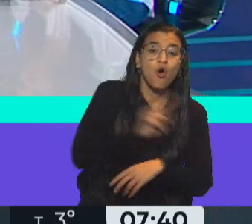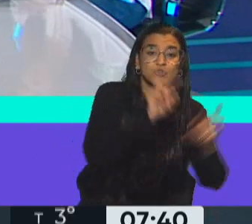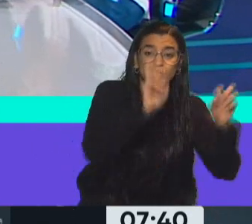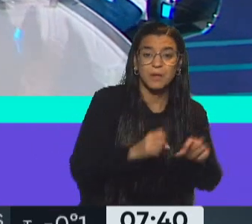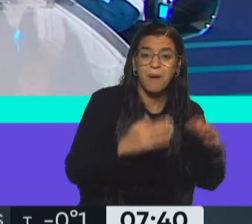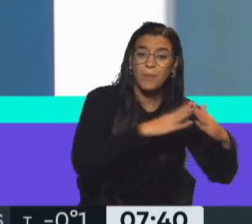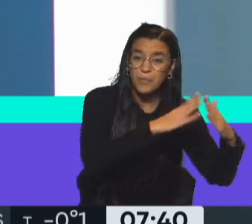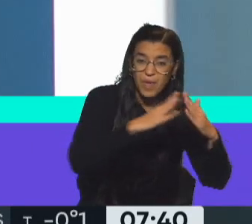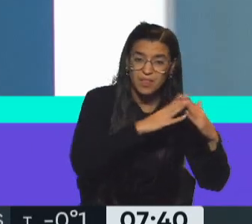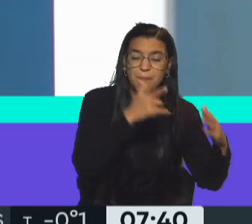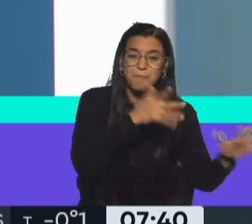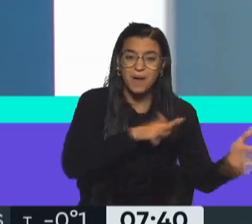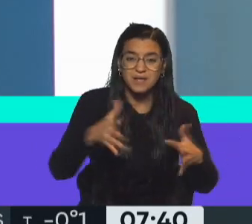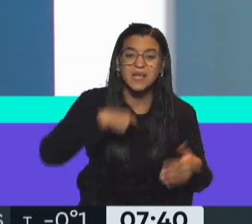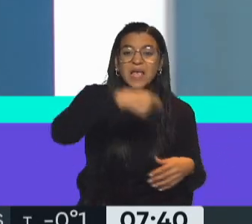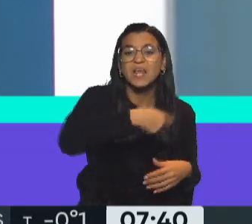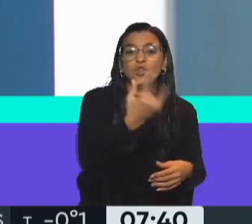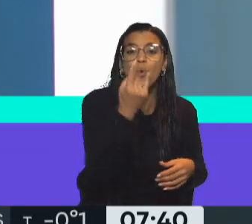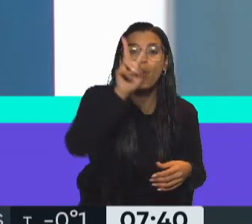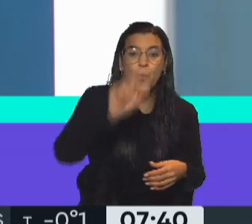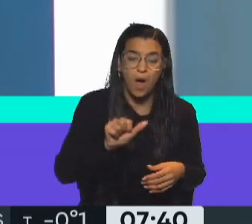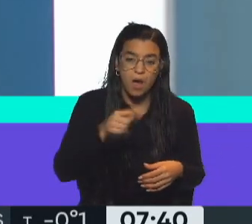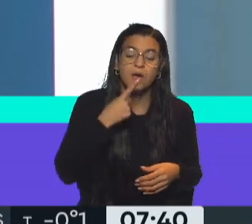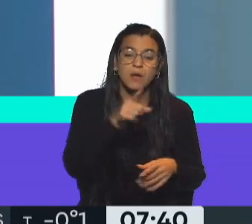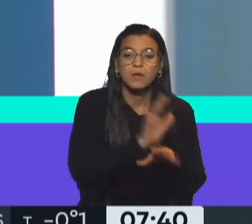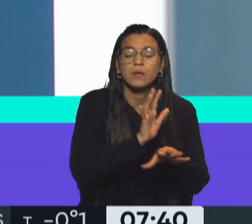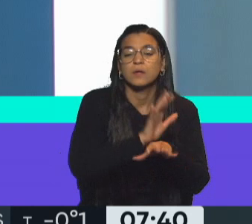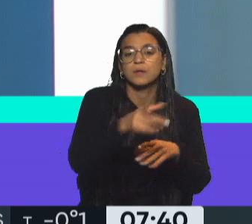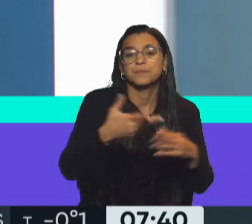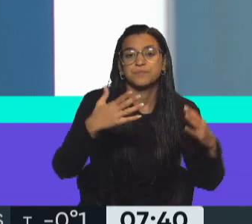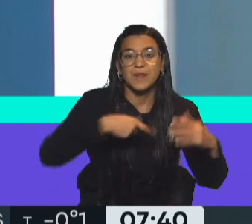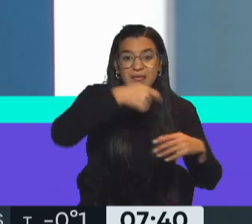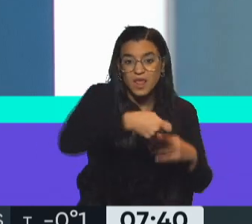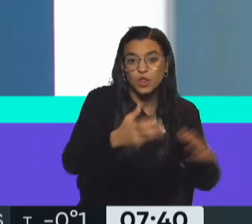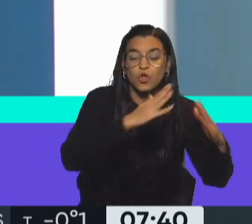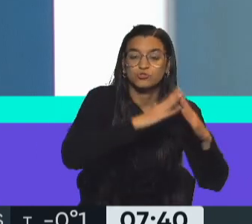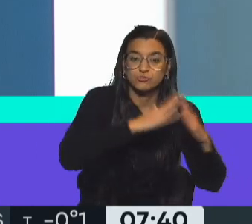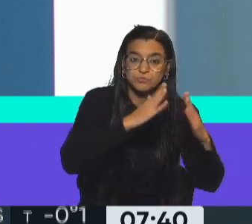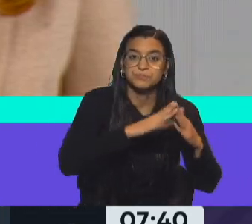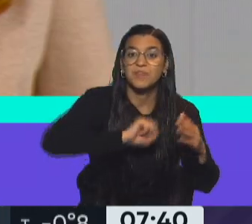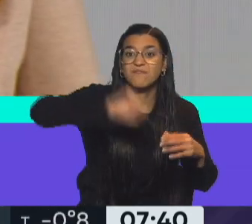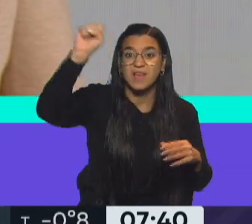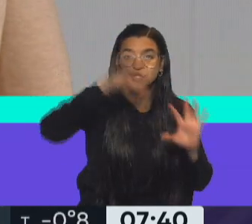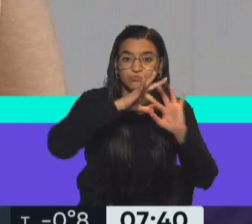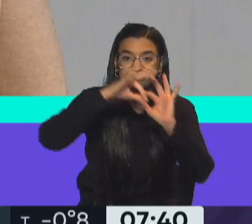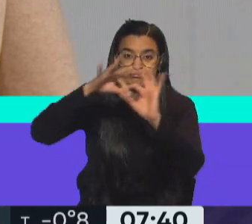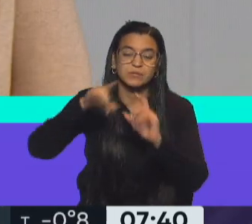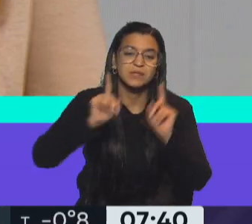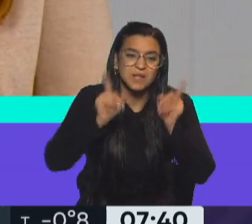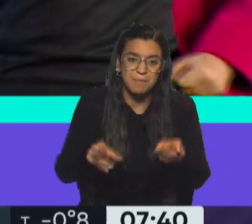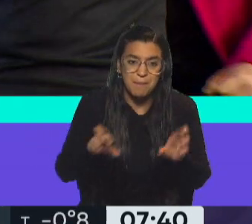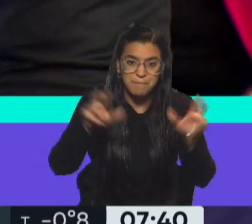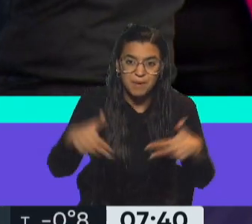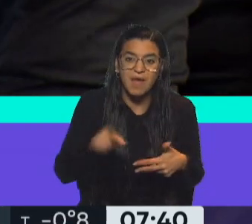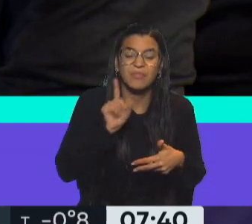cosa similar. Están los créditos UBA, que son estos créditos hipotecarios que se actualizan por inflación, que también que fue una política